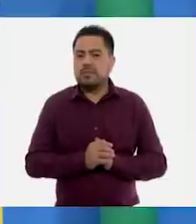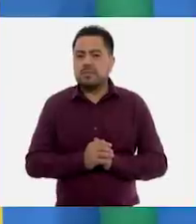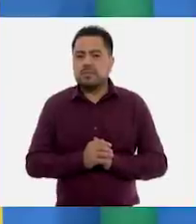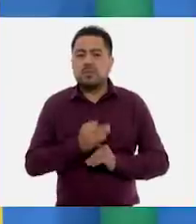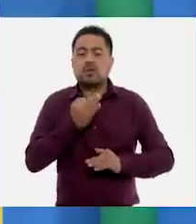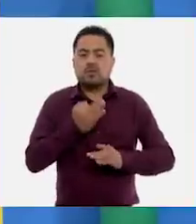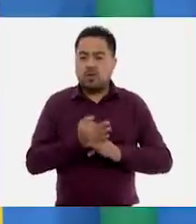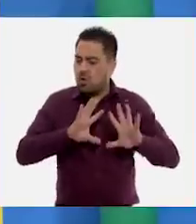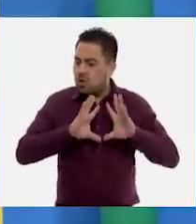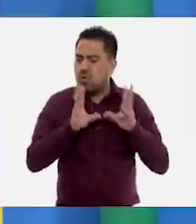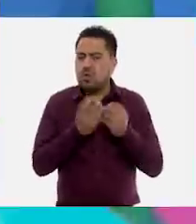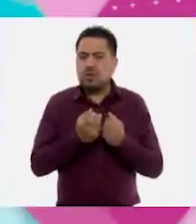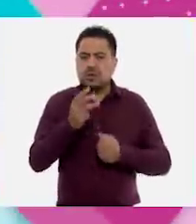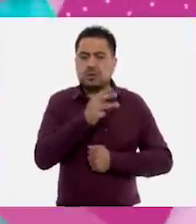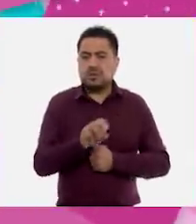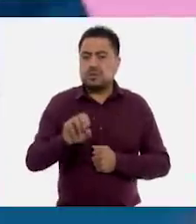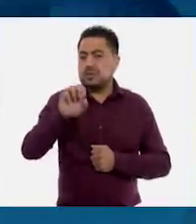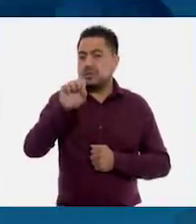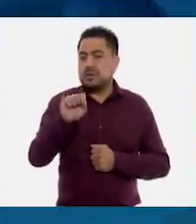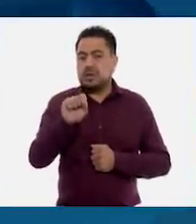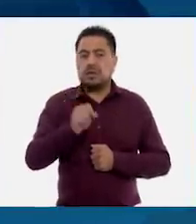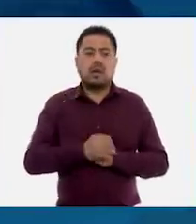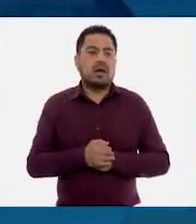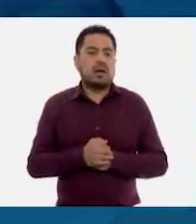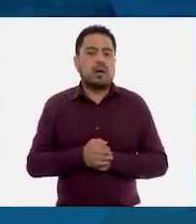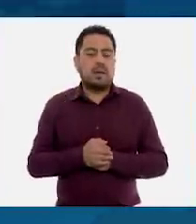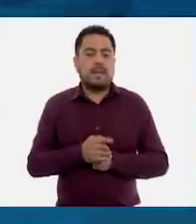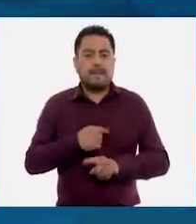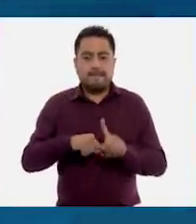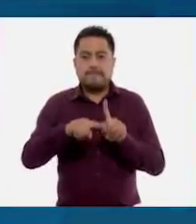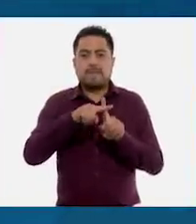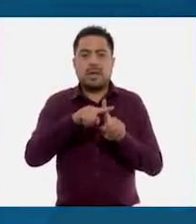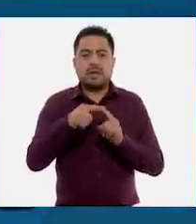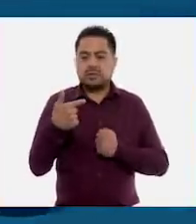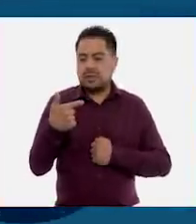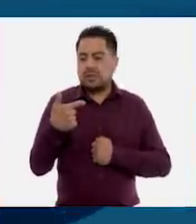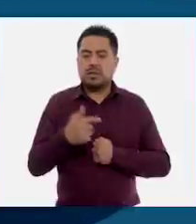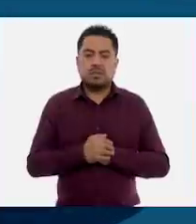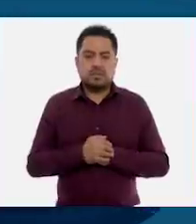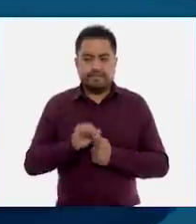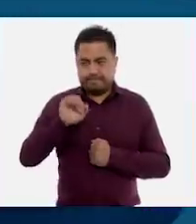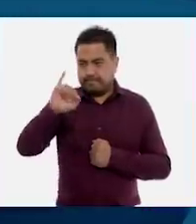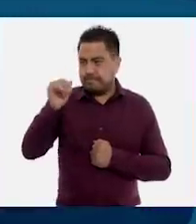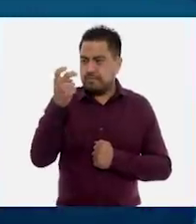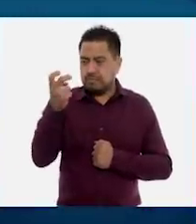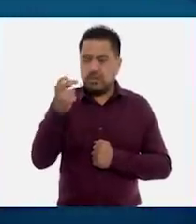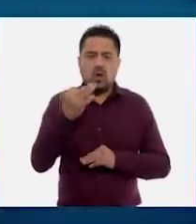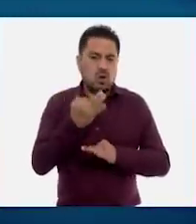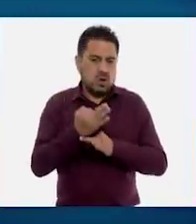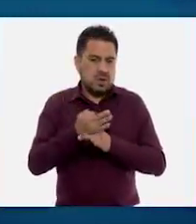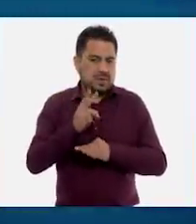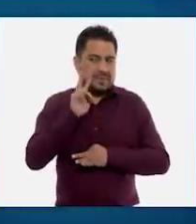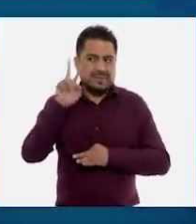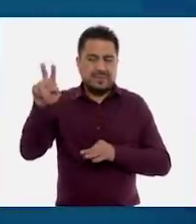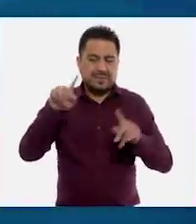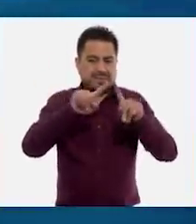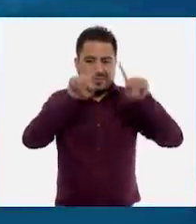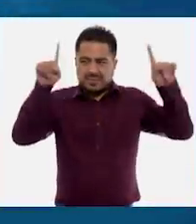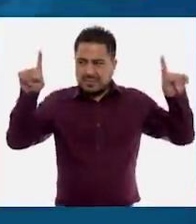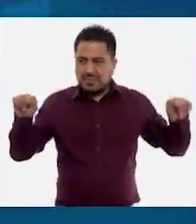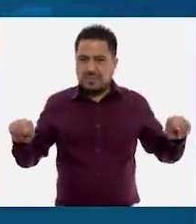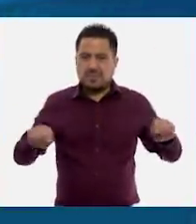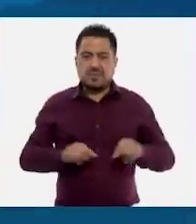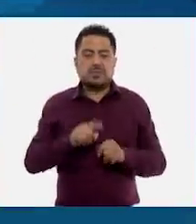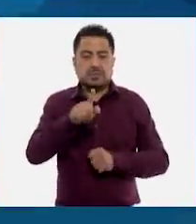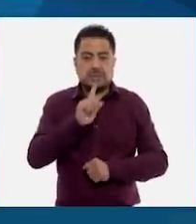serían 360 más 7. Exacto, mira, lo vamos a ver aquí en el pizarrón. Si